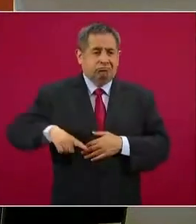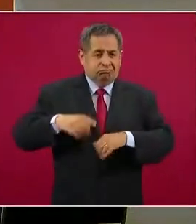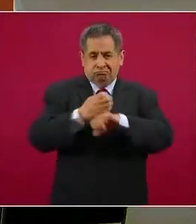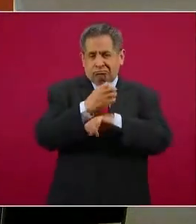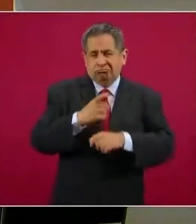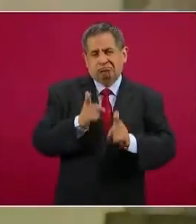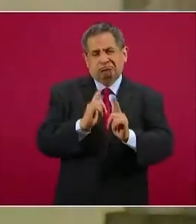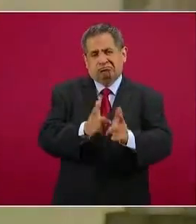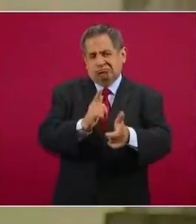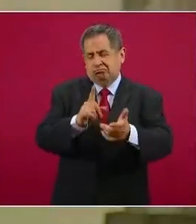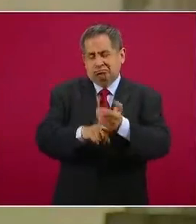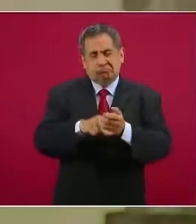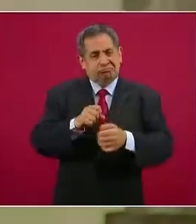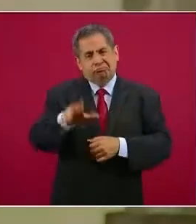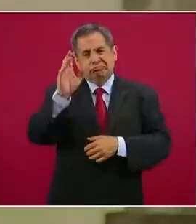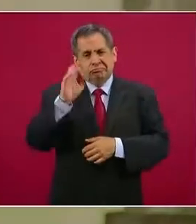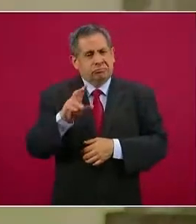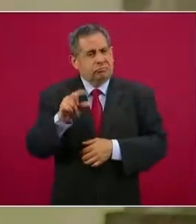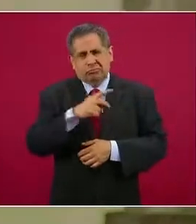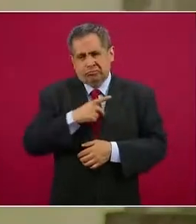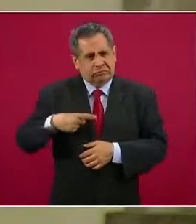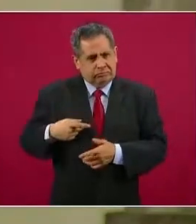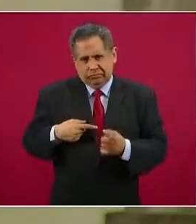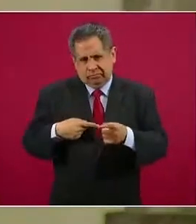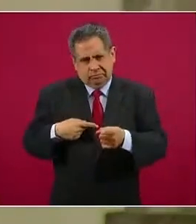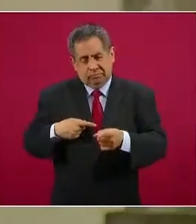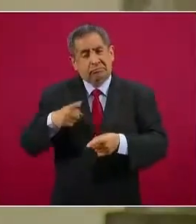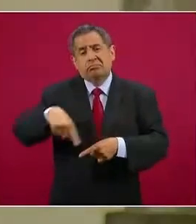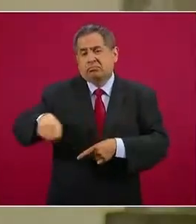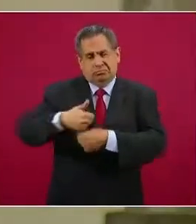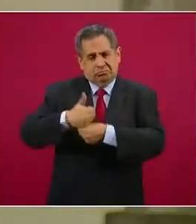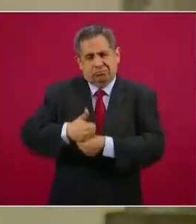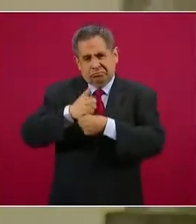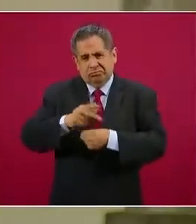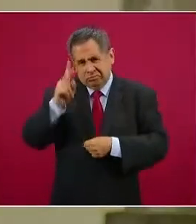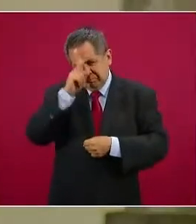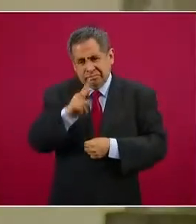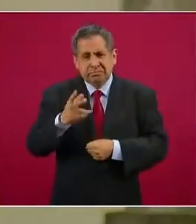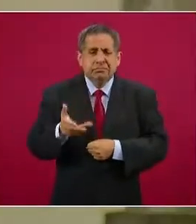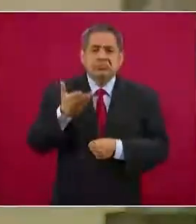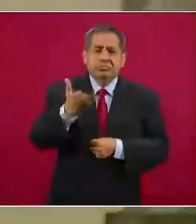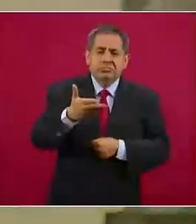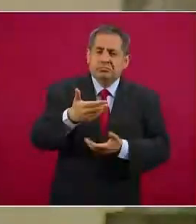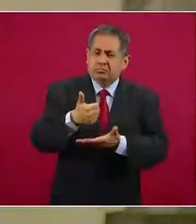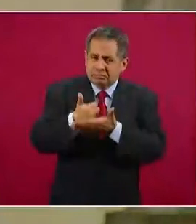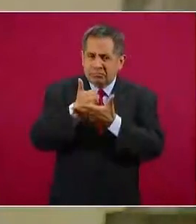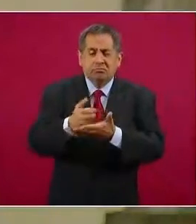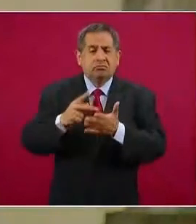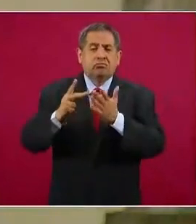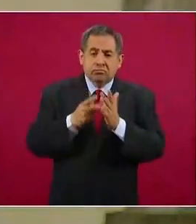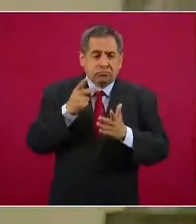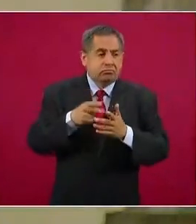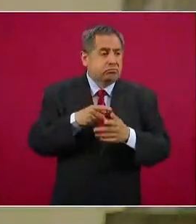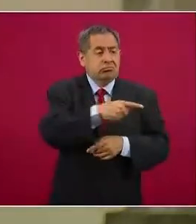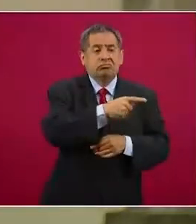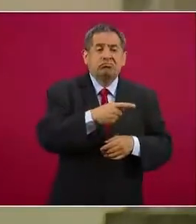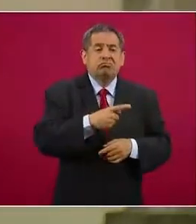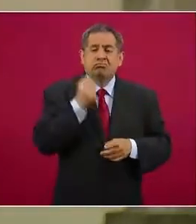burla para esta gente. No se lo merecen, están sufriendo demasiado. Piden ayuda de nuevo, volvieron a sembrar otra